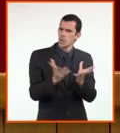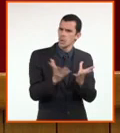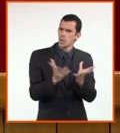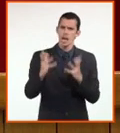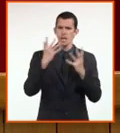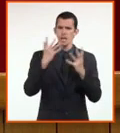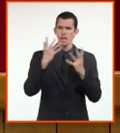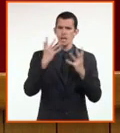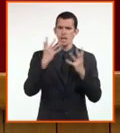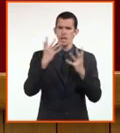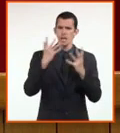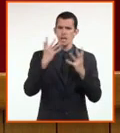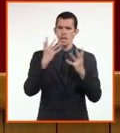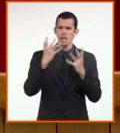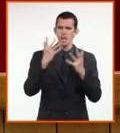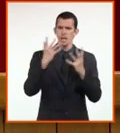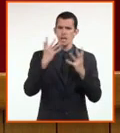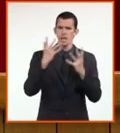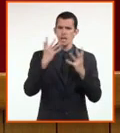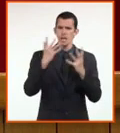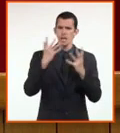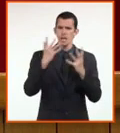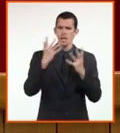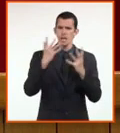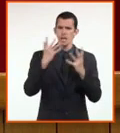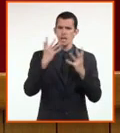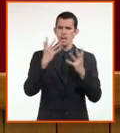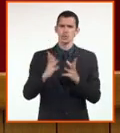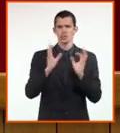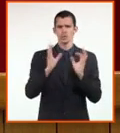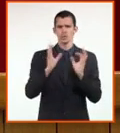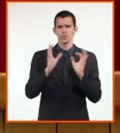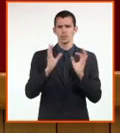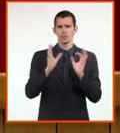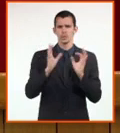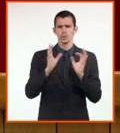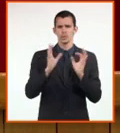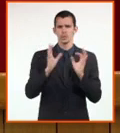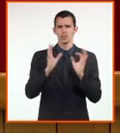al comandante de la revolución, Ramiro Valdés